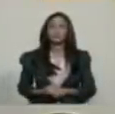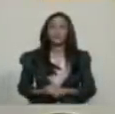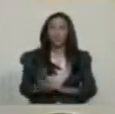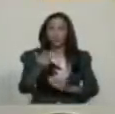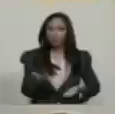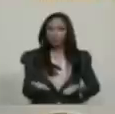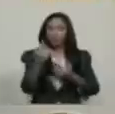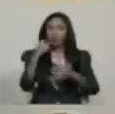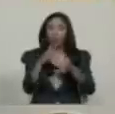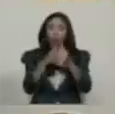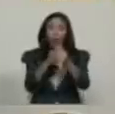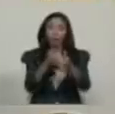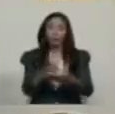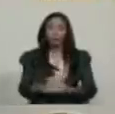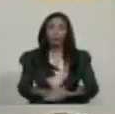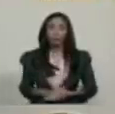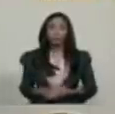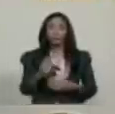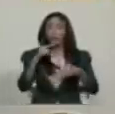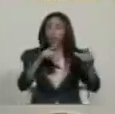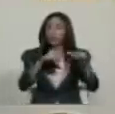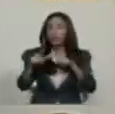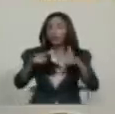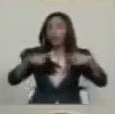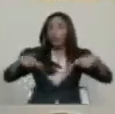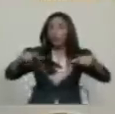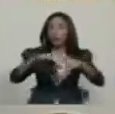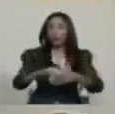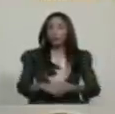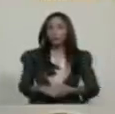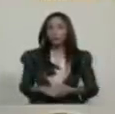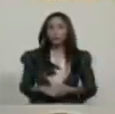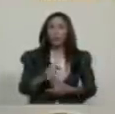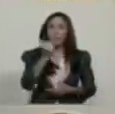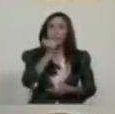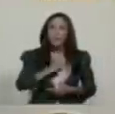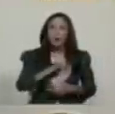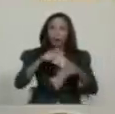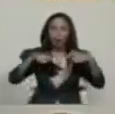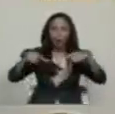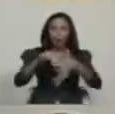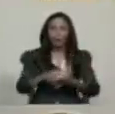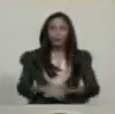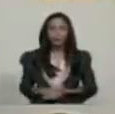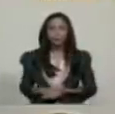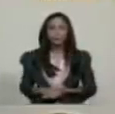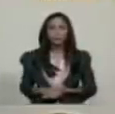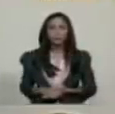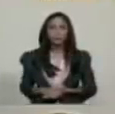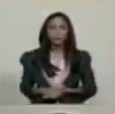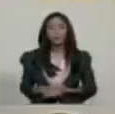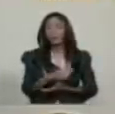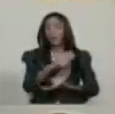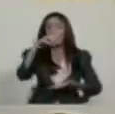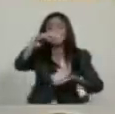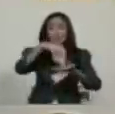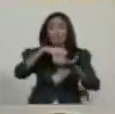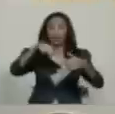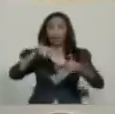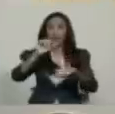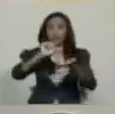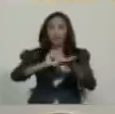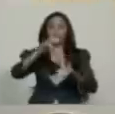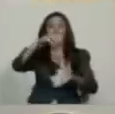línea. Ella está en el sector Los Mangos, municipio Naguanagua, en pleno centro del país, en el